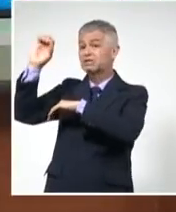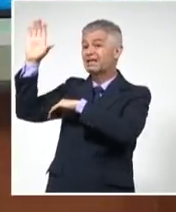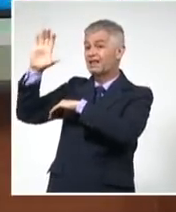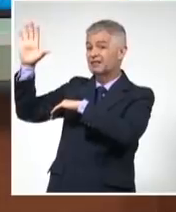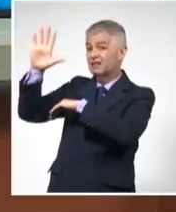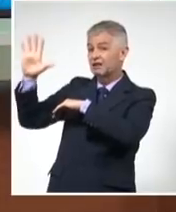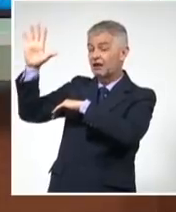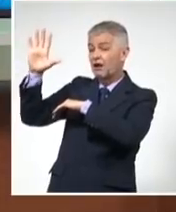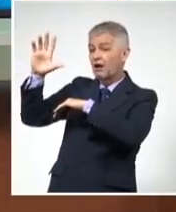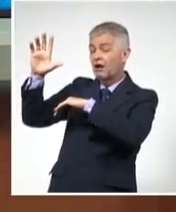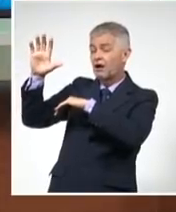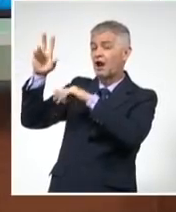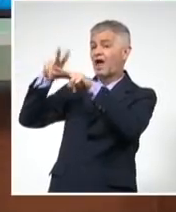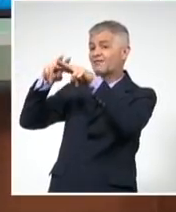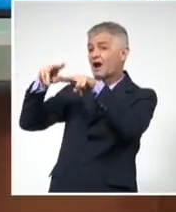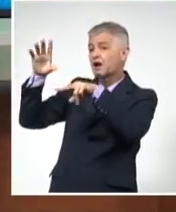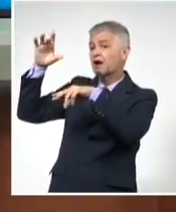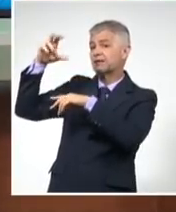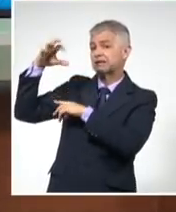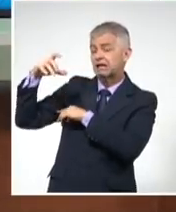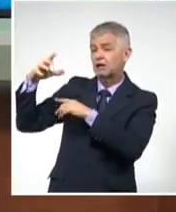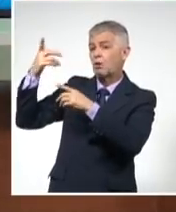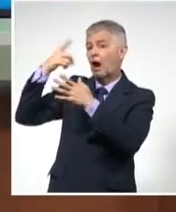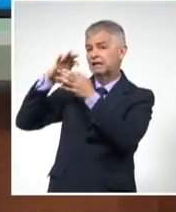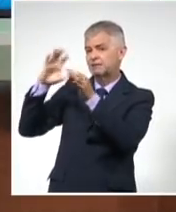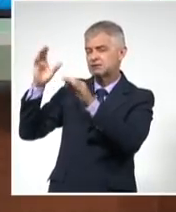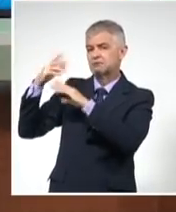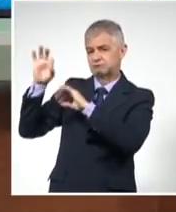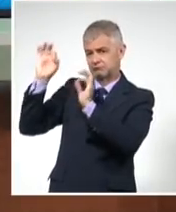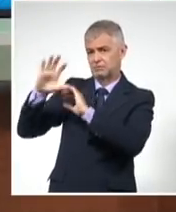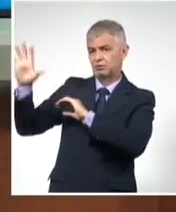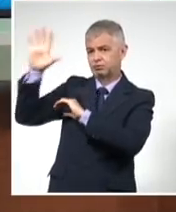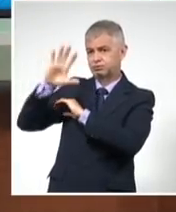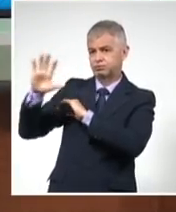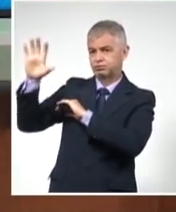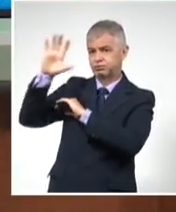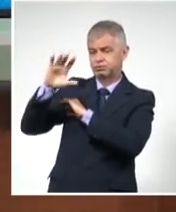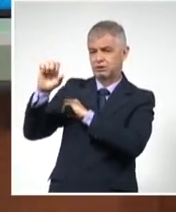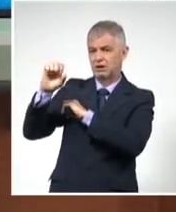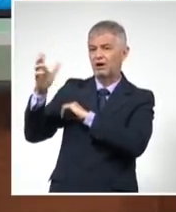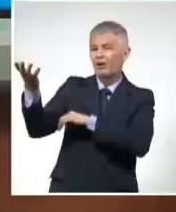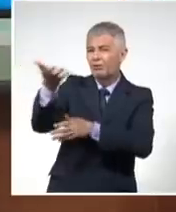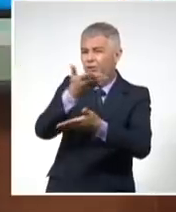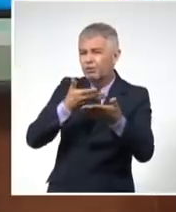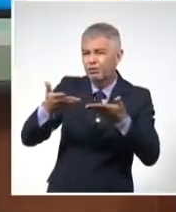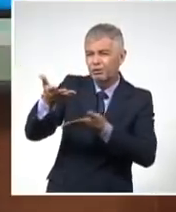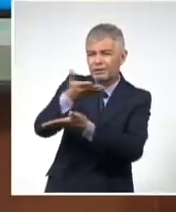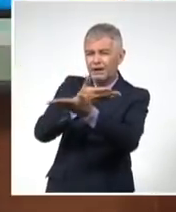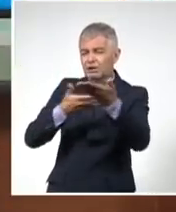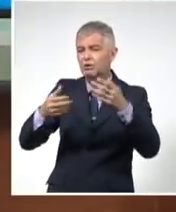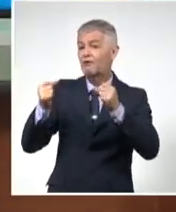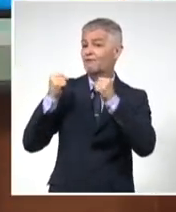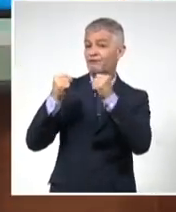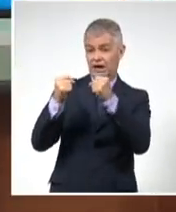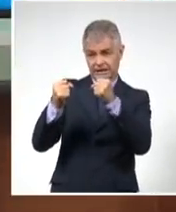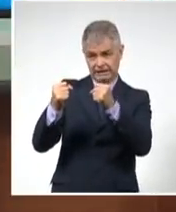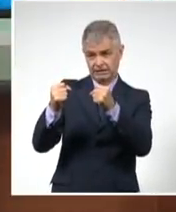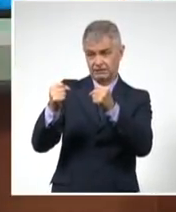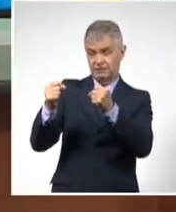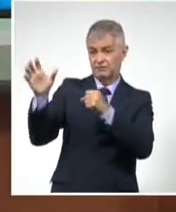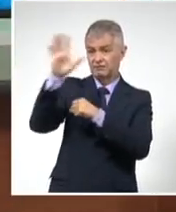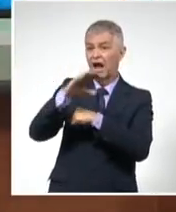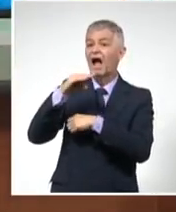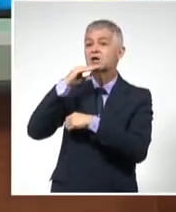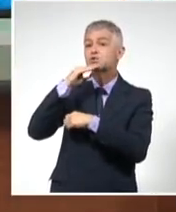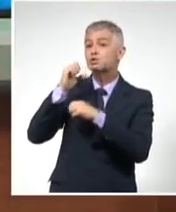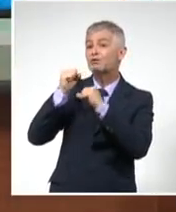Esta es la proyección del viento de tormenta tropical fuerte de más de 90 kilómetros por hora, aquí de